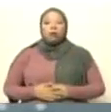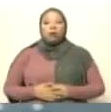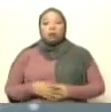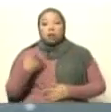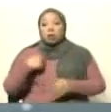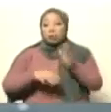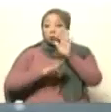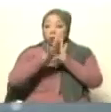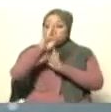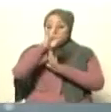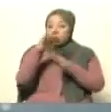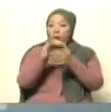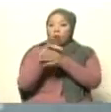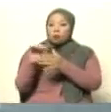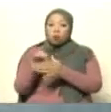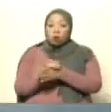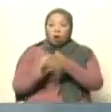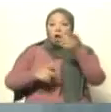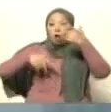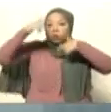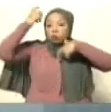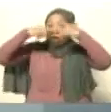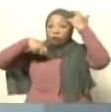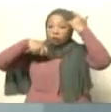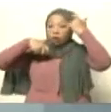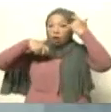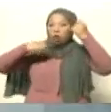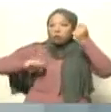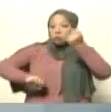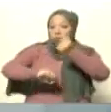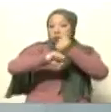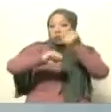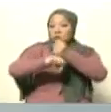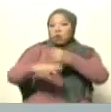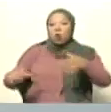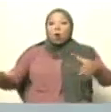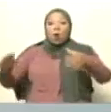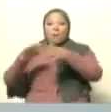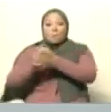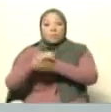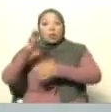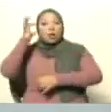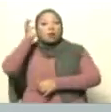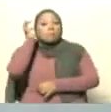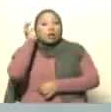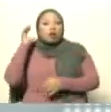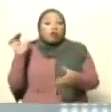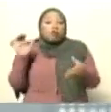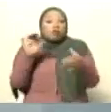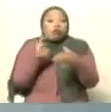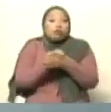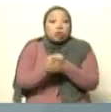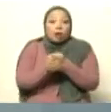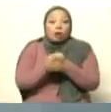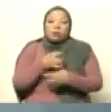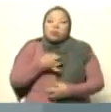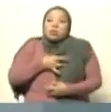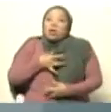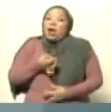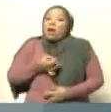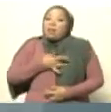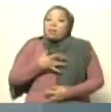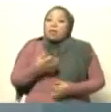rodear el Palacio de Miraflores, el pueblo chavista, el pueblo revolucionario. Queremos ver a Chávez, se escuchaba y se sentía, no solo se